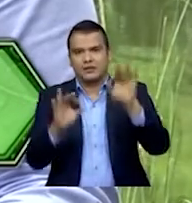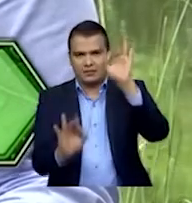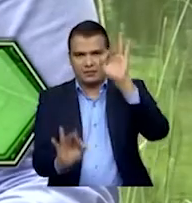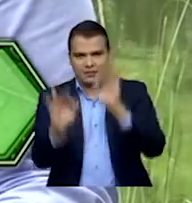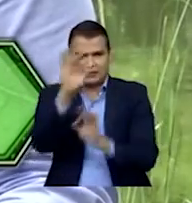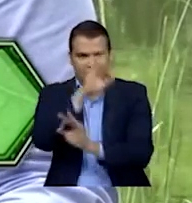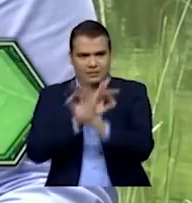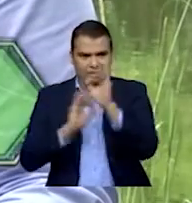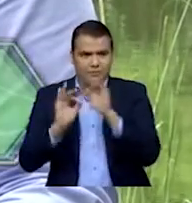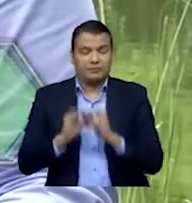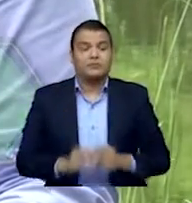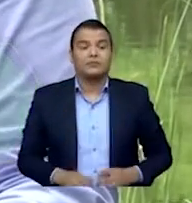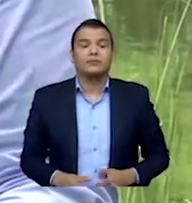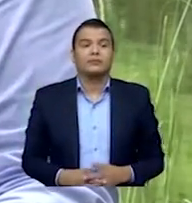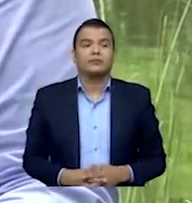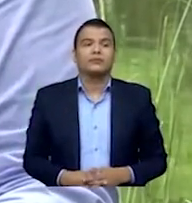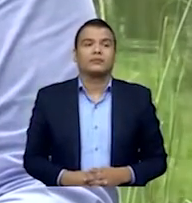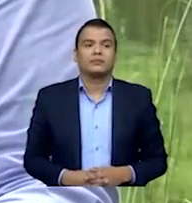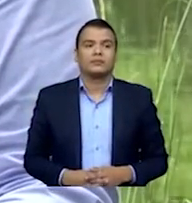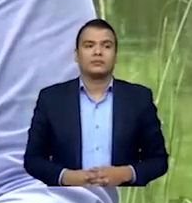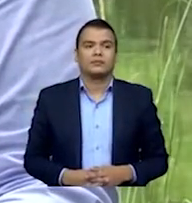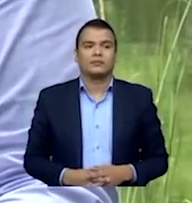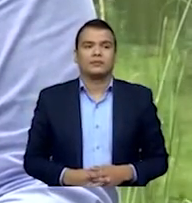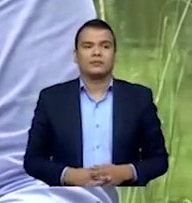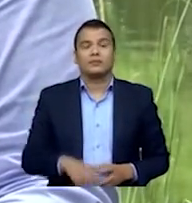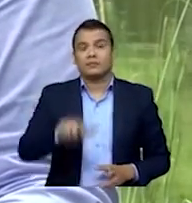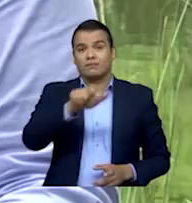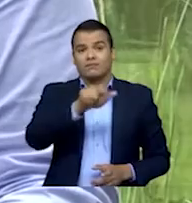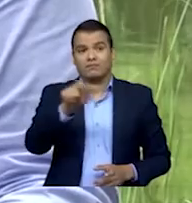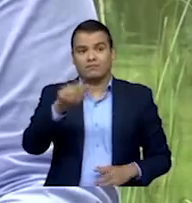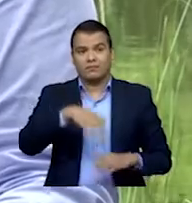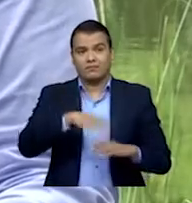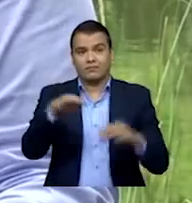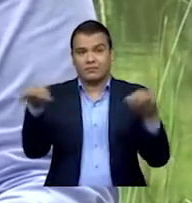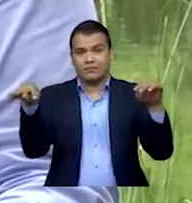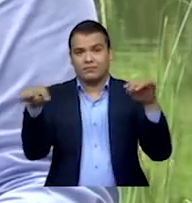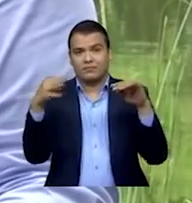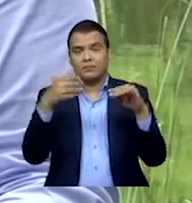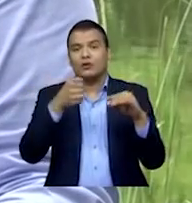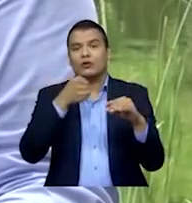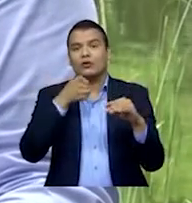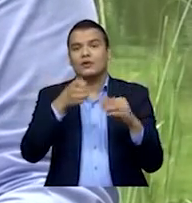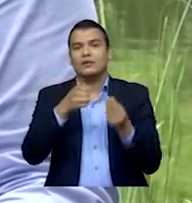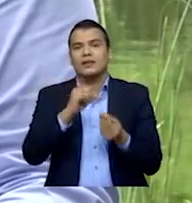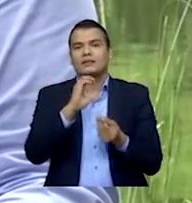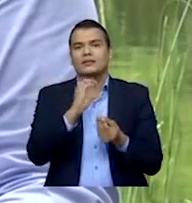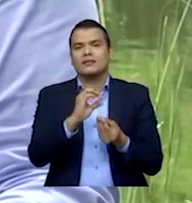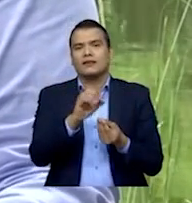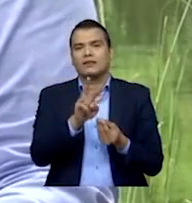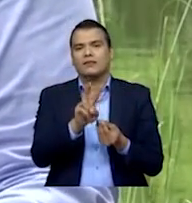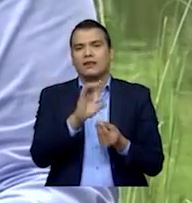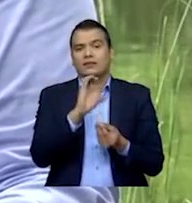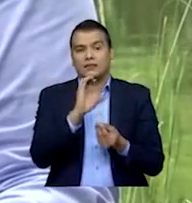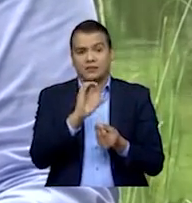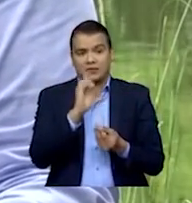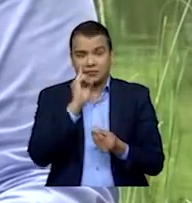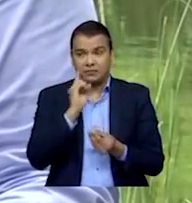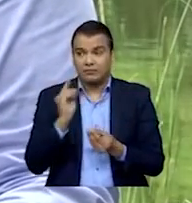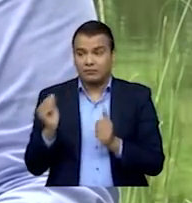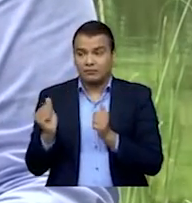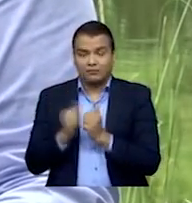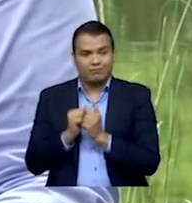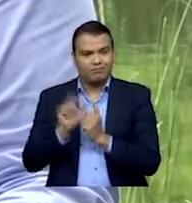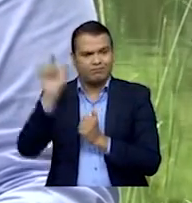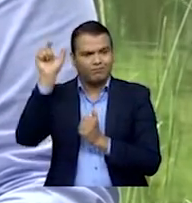regional telepacífico y a todos los seguidores del informativo de la cbc como lo hemos venido anunciando tenemos un invitado